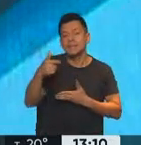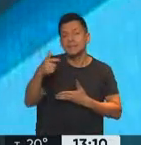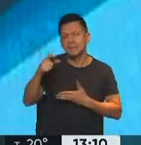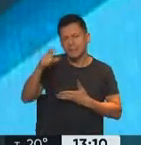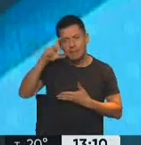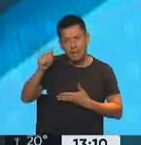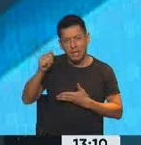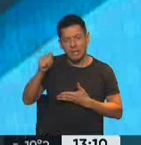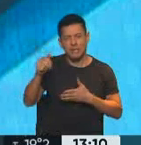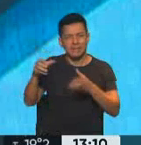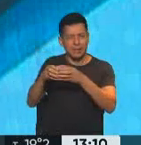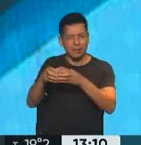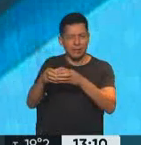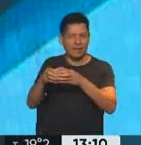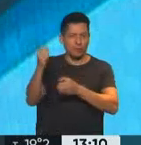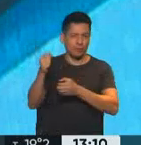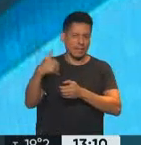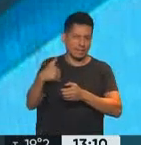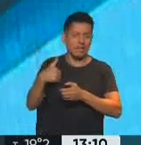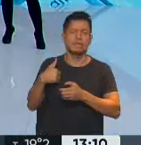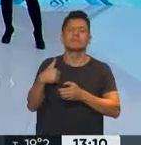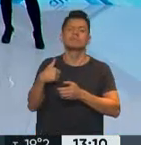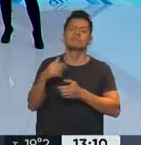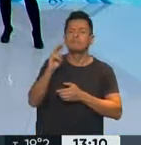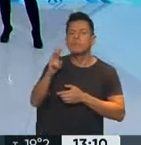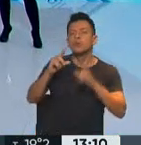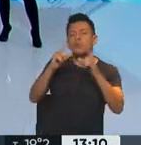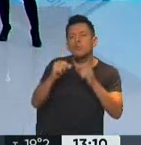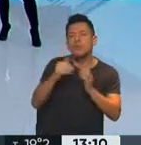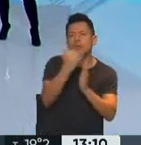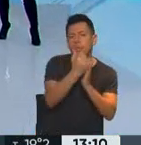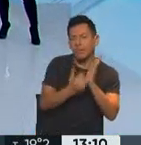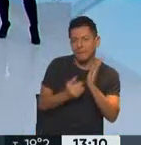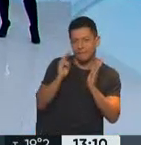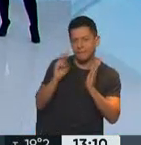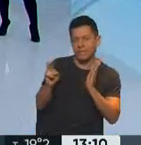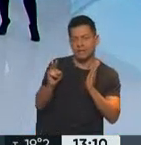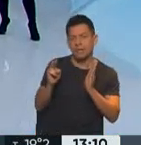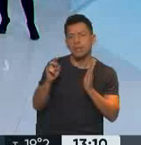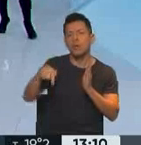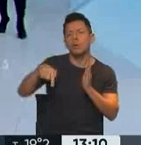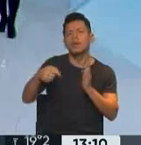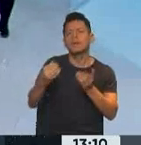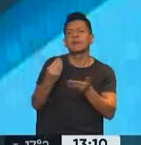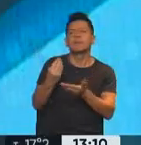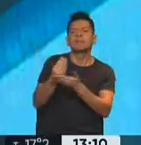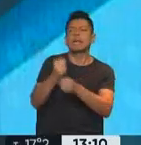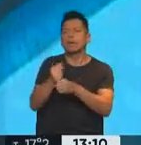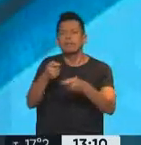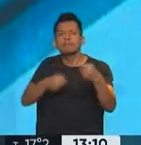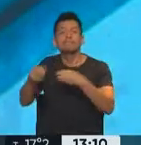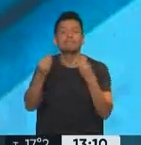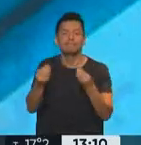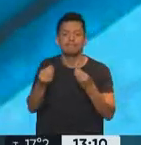centro de economía política argentina es ver los números es ver los datos del actual mercado de trabajo porque a esta altura